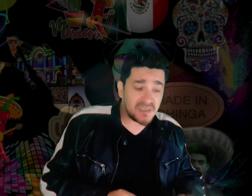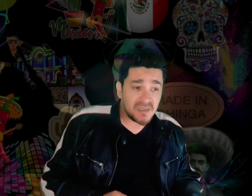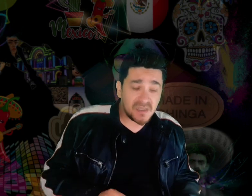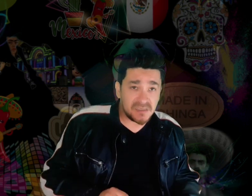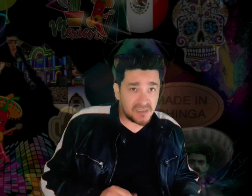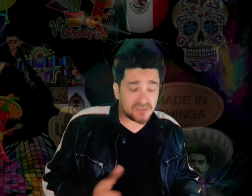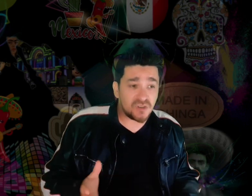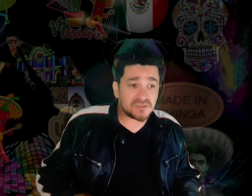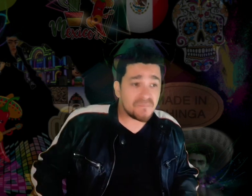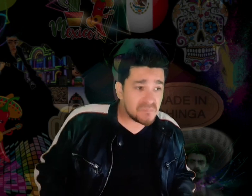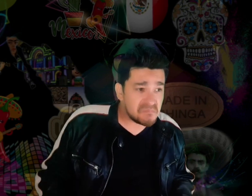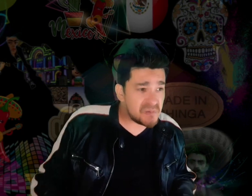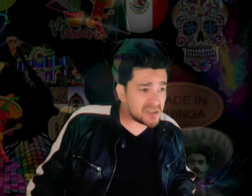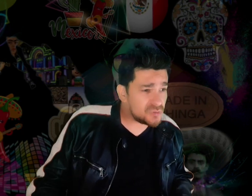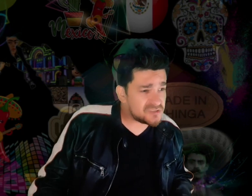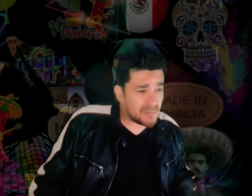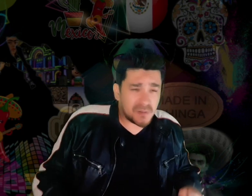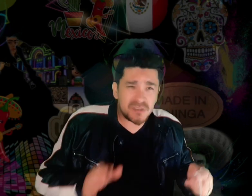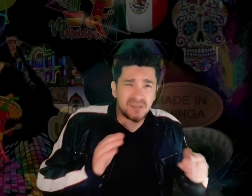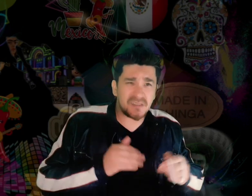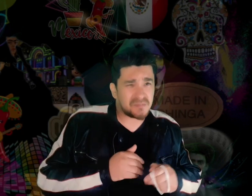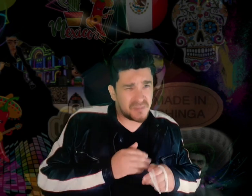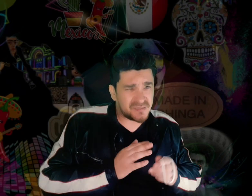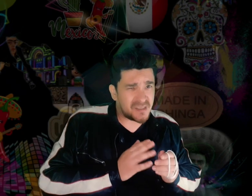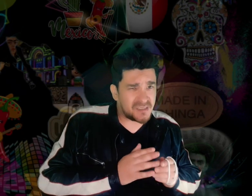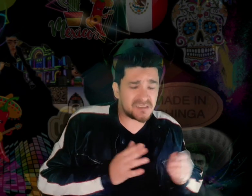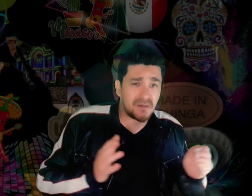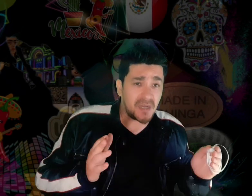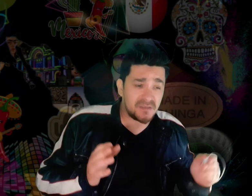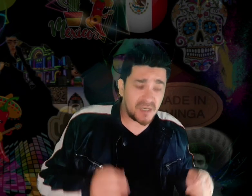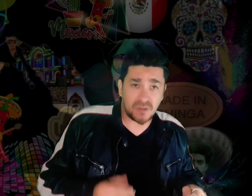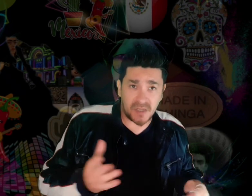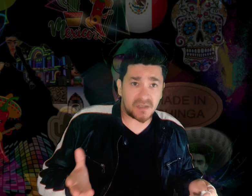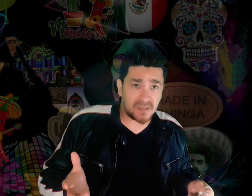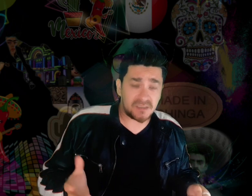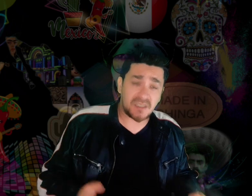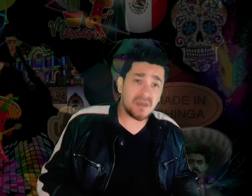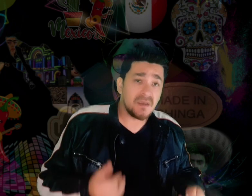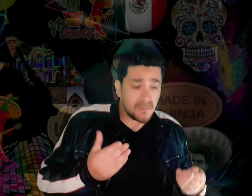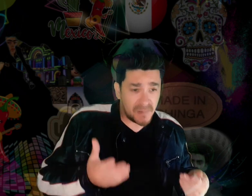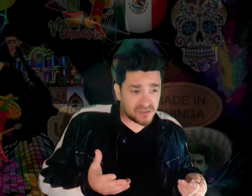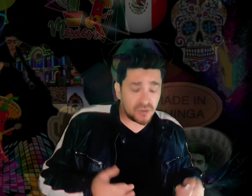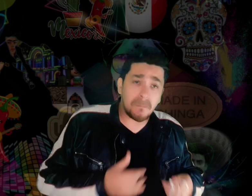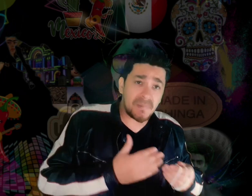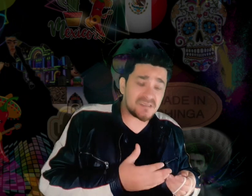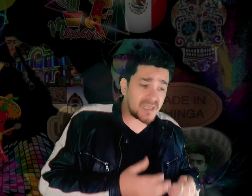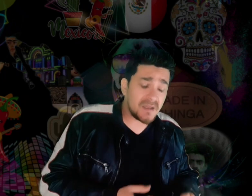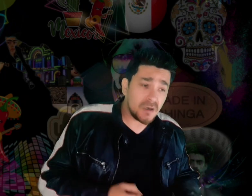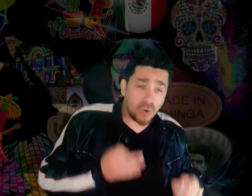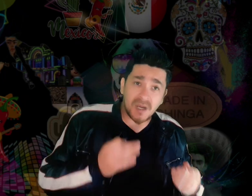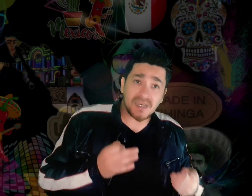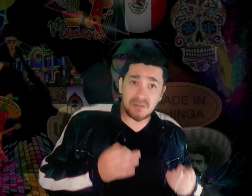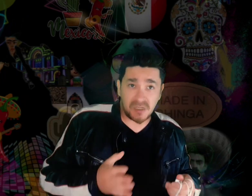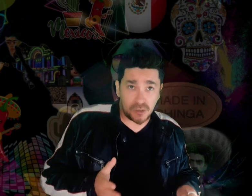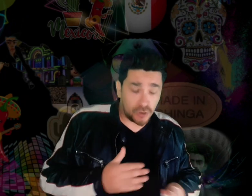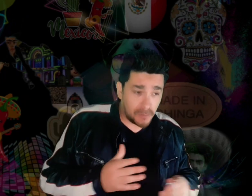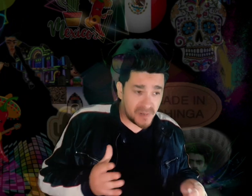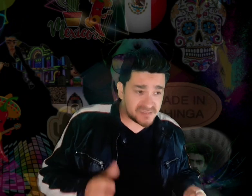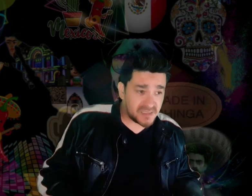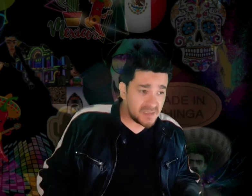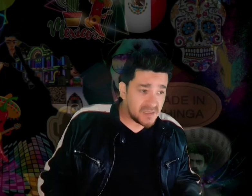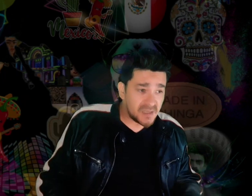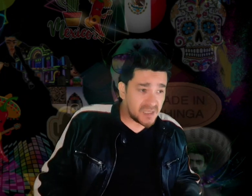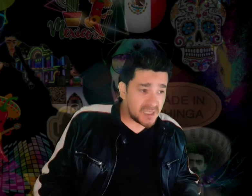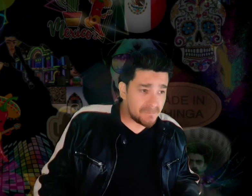la gente, y eso es perjudicial, porque muchas veces esa grieta se va agrandando. Acá en Argentina pasó, pasa, ojalá que en México